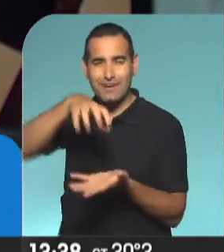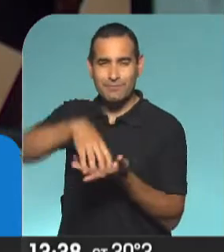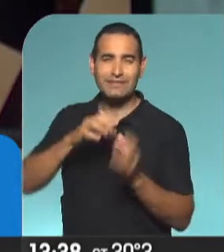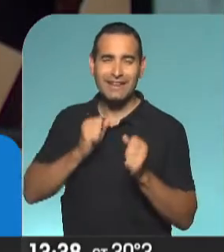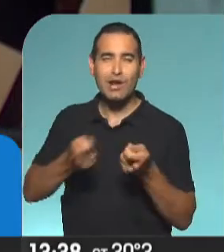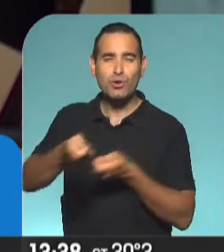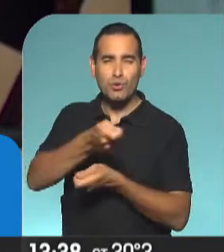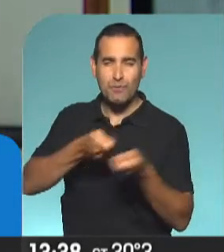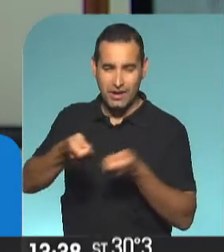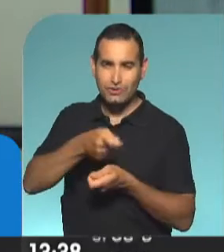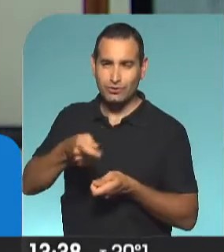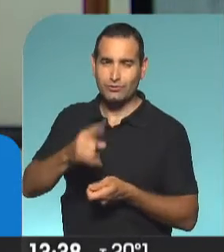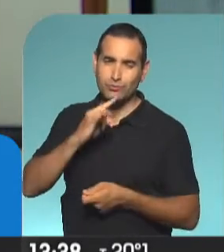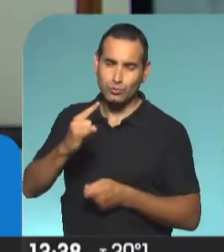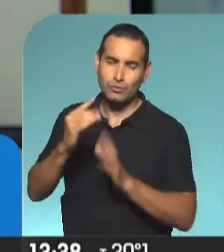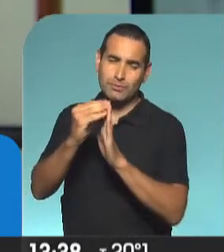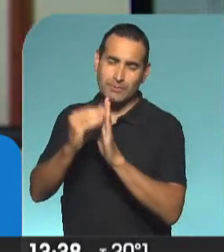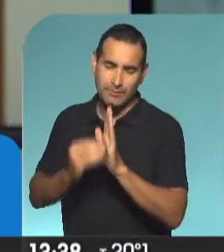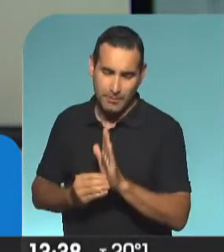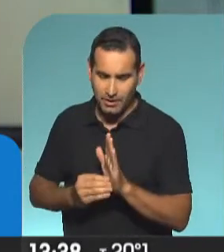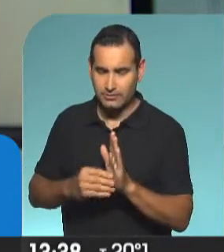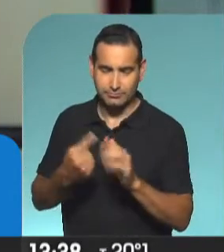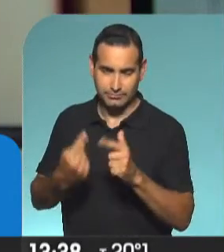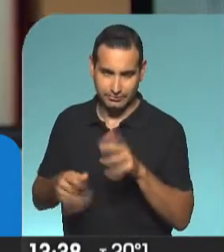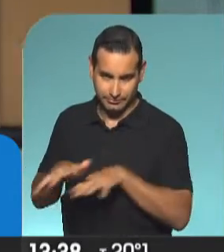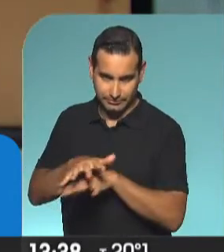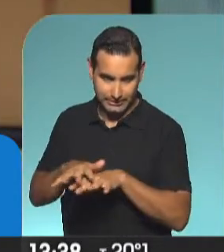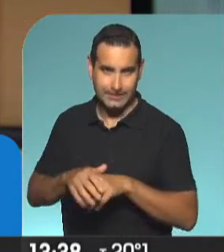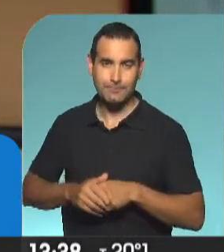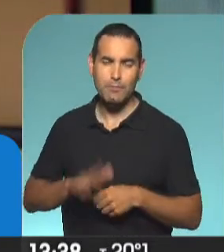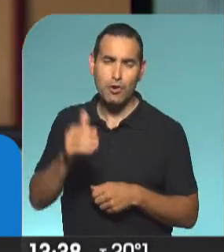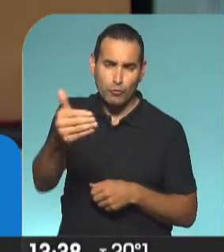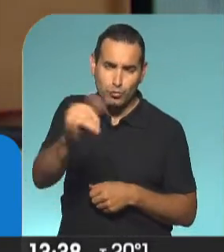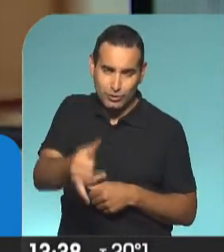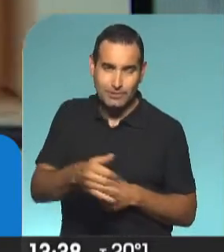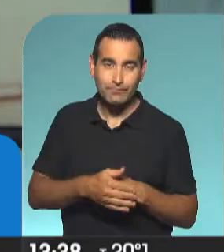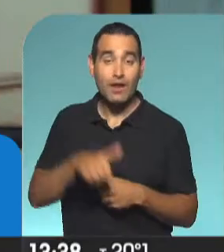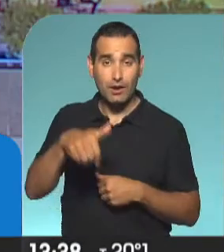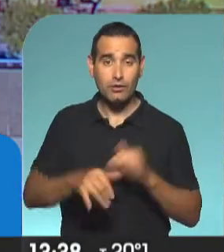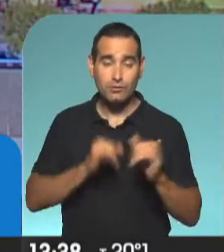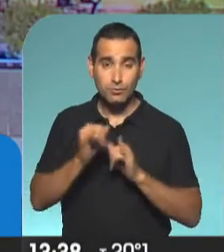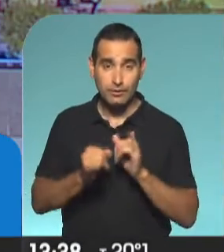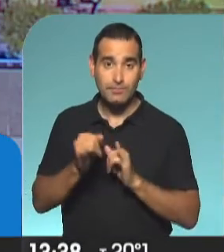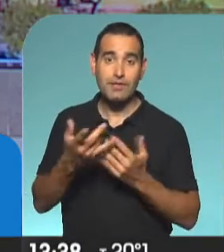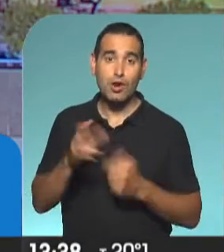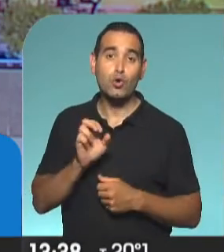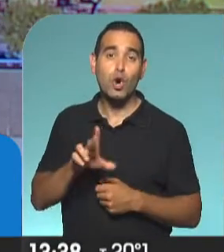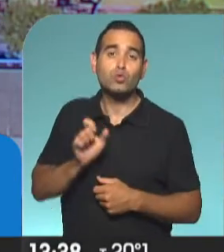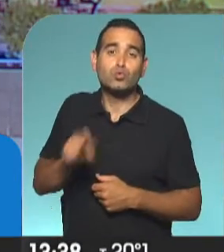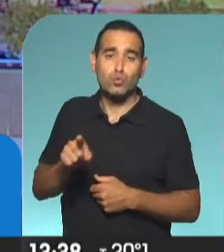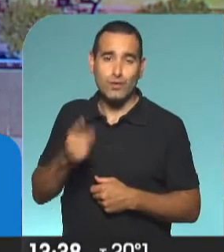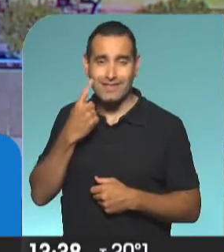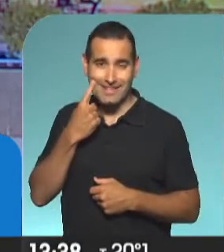establezca todas las reglamentaciones y precisiones pero también en el futuro se va a ser amos hablando estamos hablando justamente del rol de los intendentes